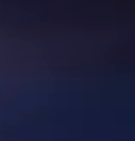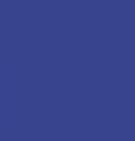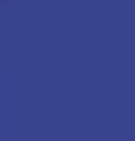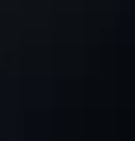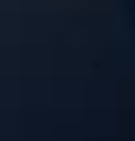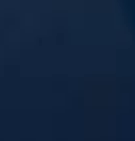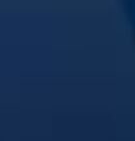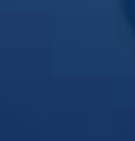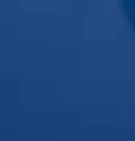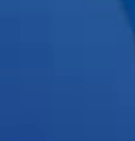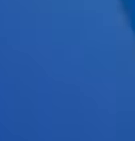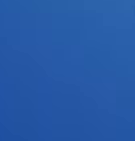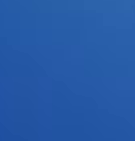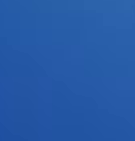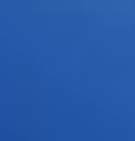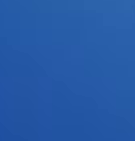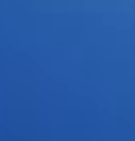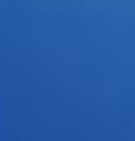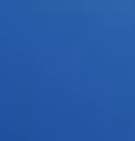manera.